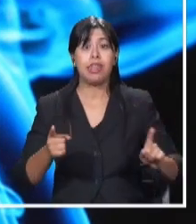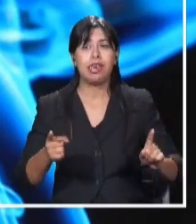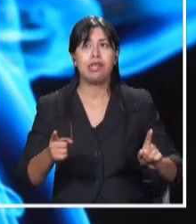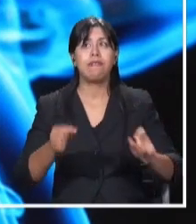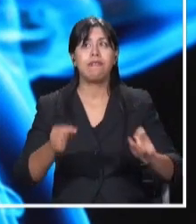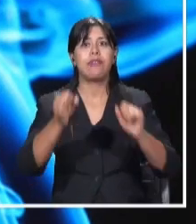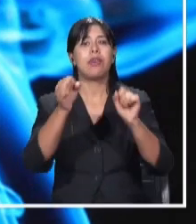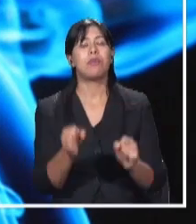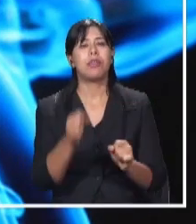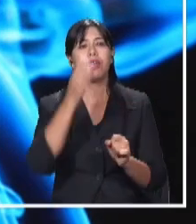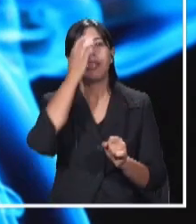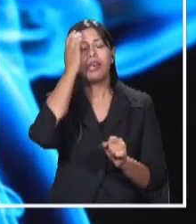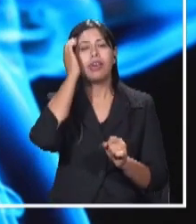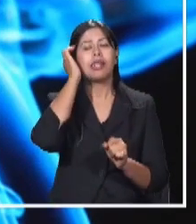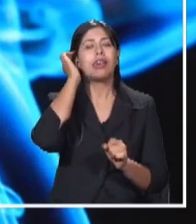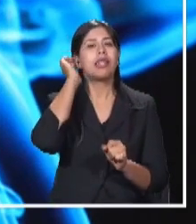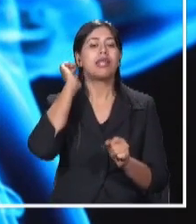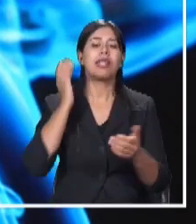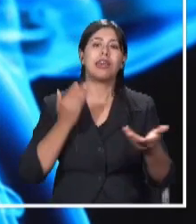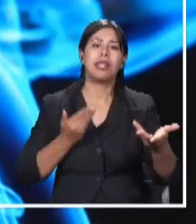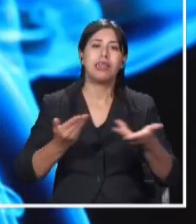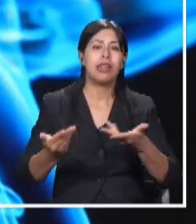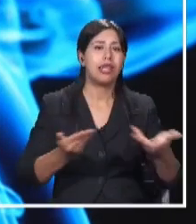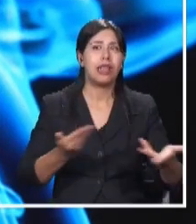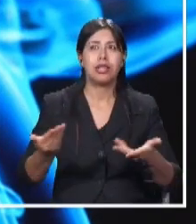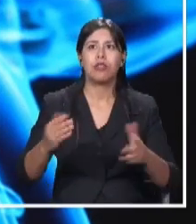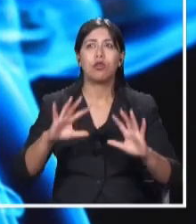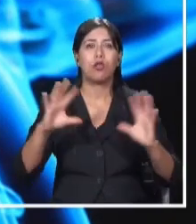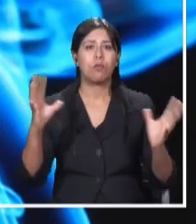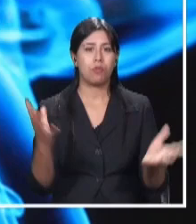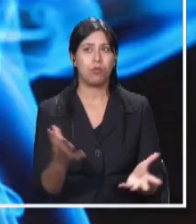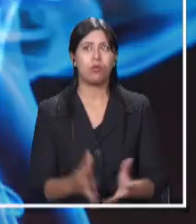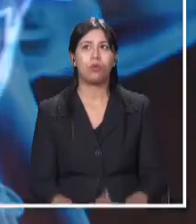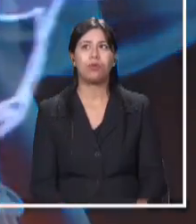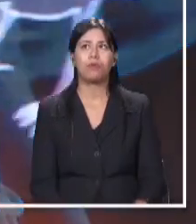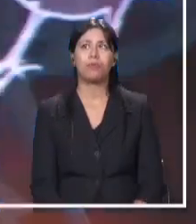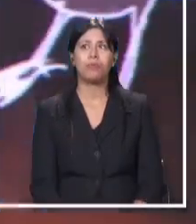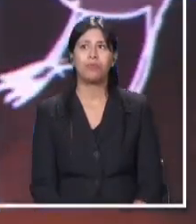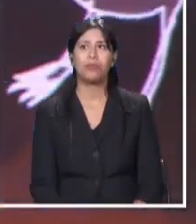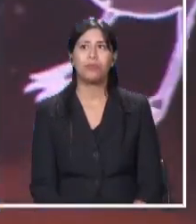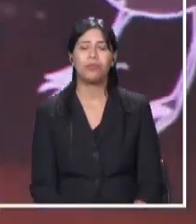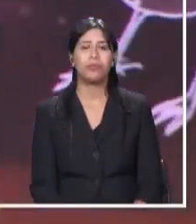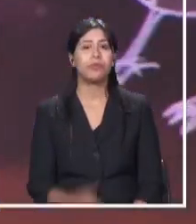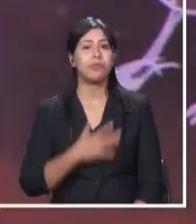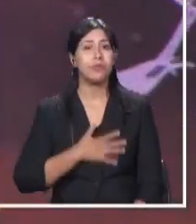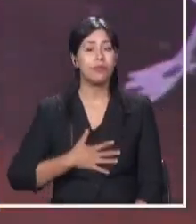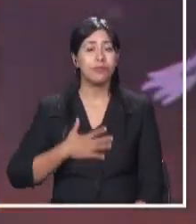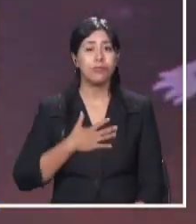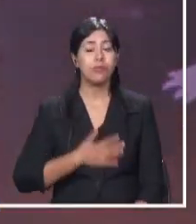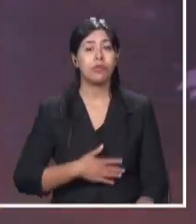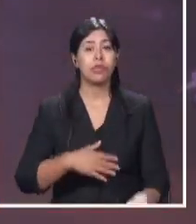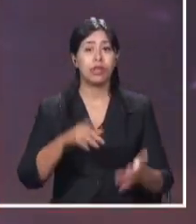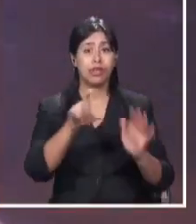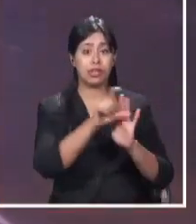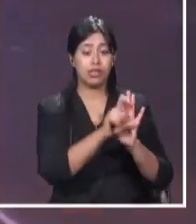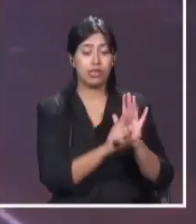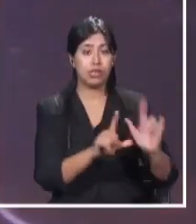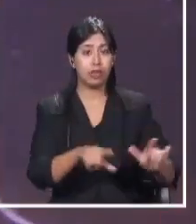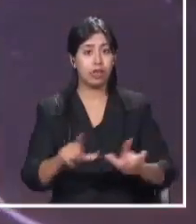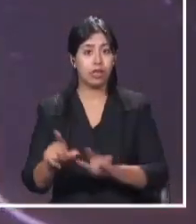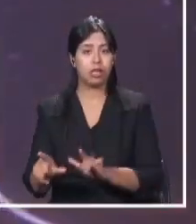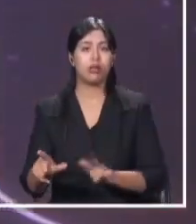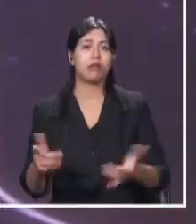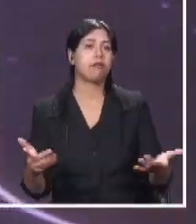capaz de tener una interacción con el mundo, ¿ya? Si queremos que un algoritmo quizás se desempeñe de una forma